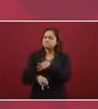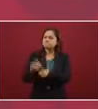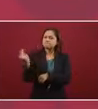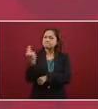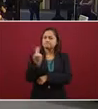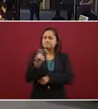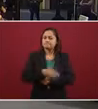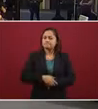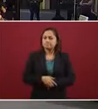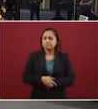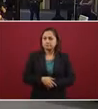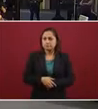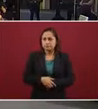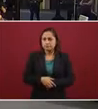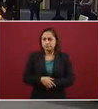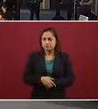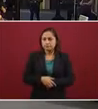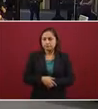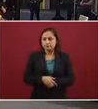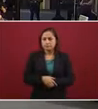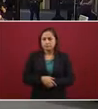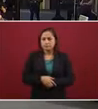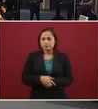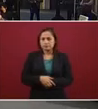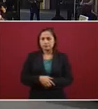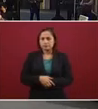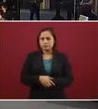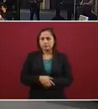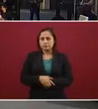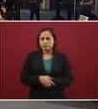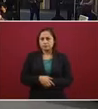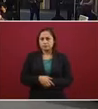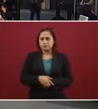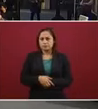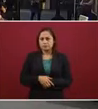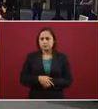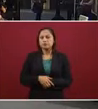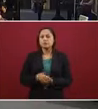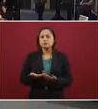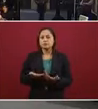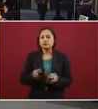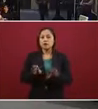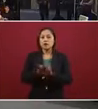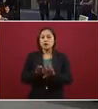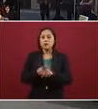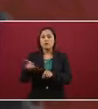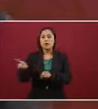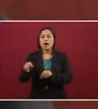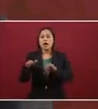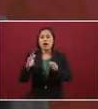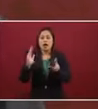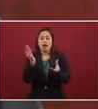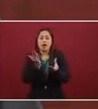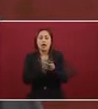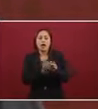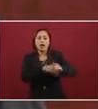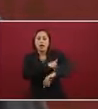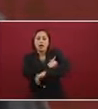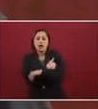fiscal? Sí. Y que no se archiven las denuncias.